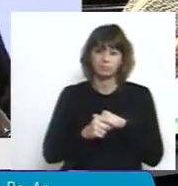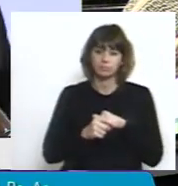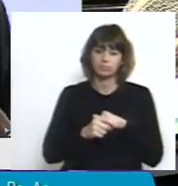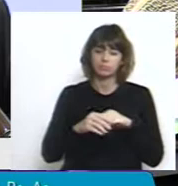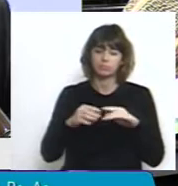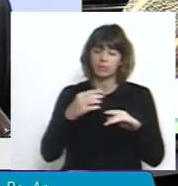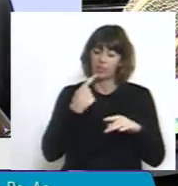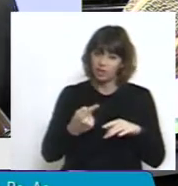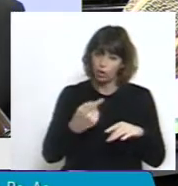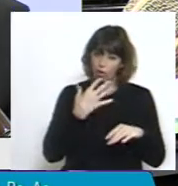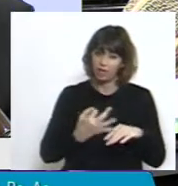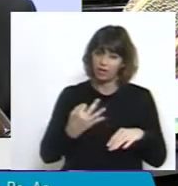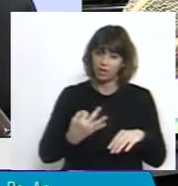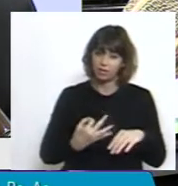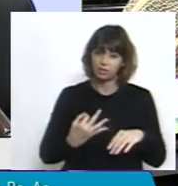realmente